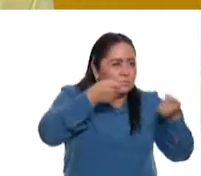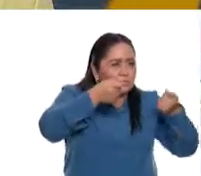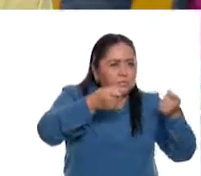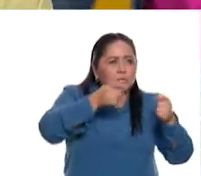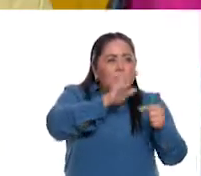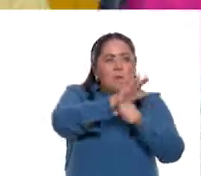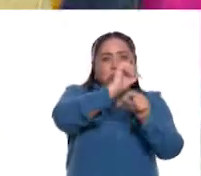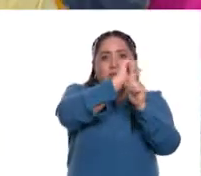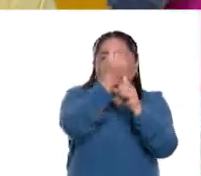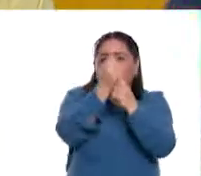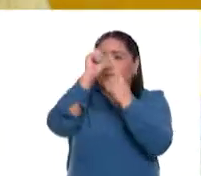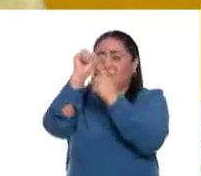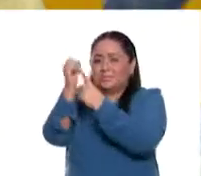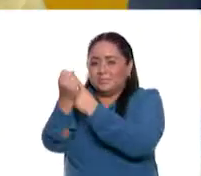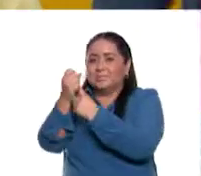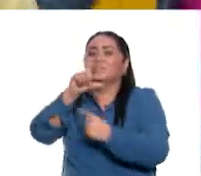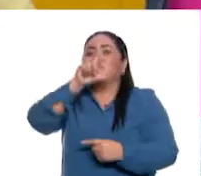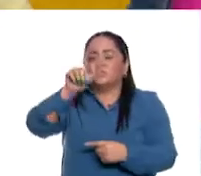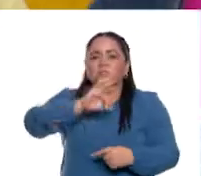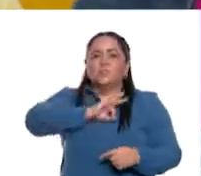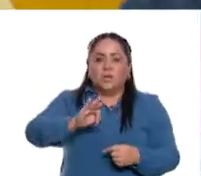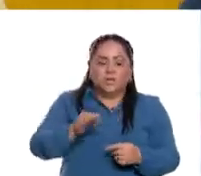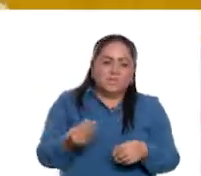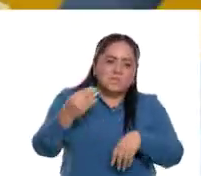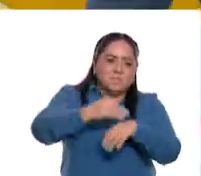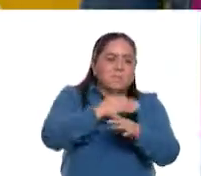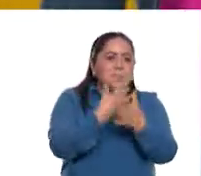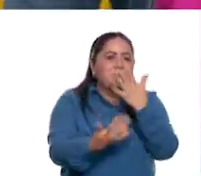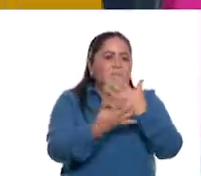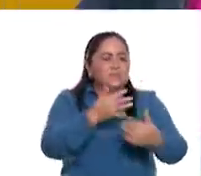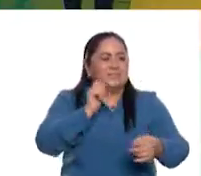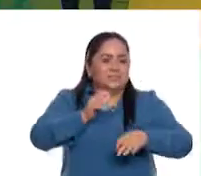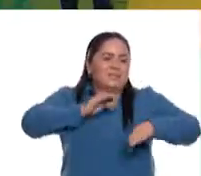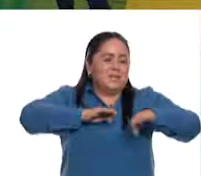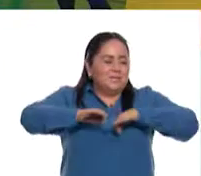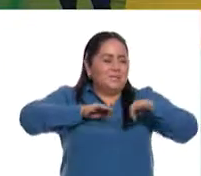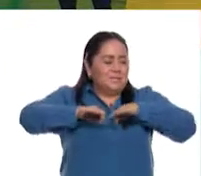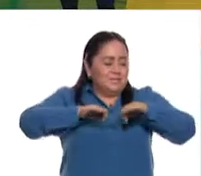cada situación, y así podremos poner manos en acción.